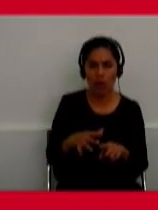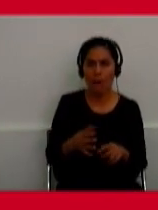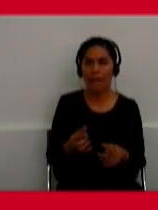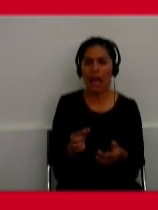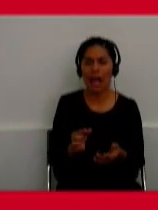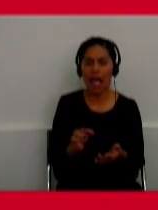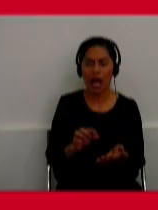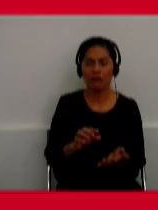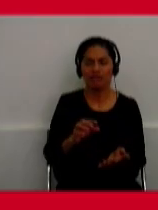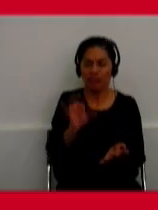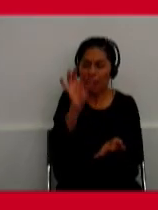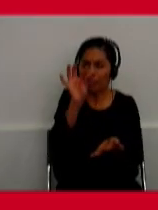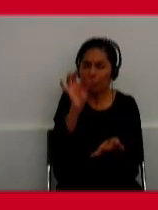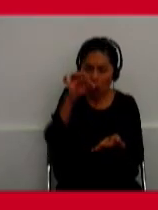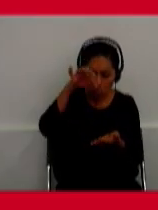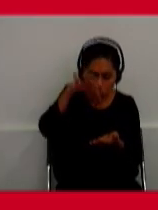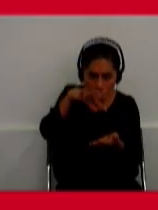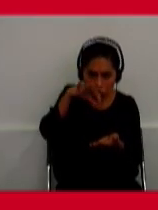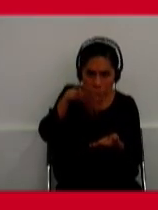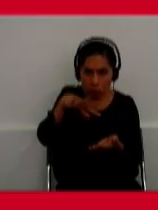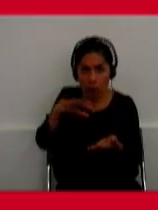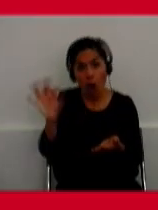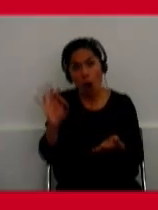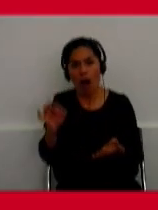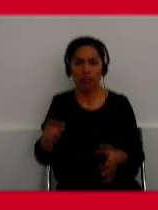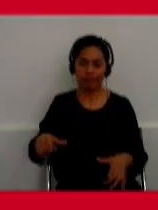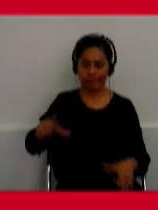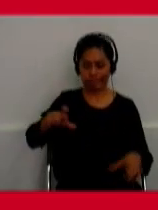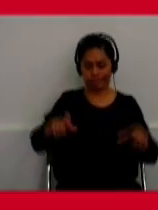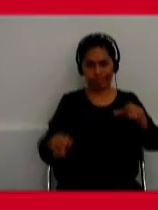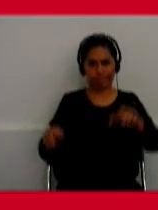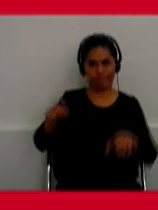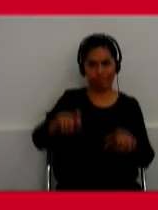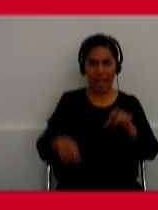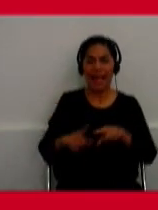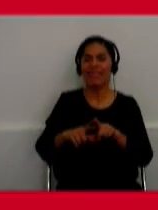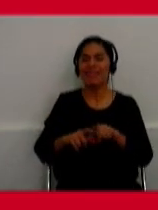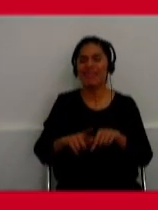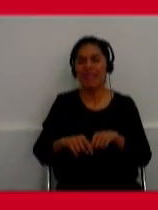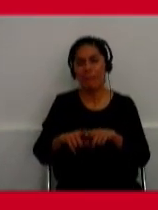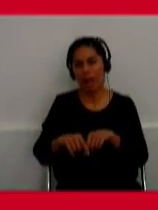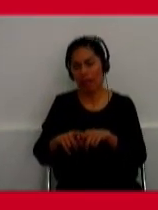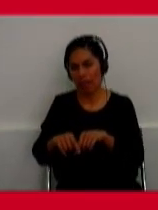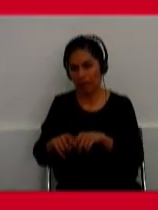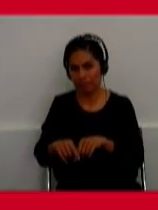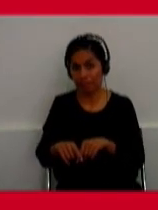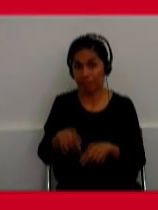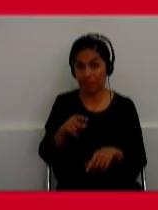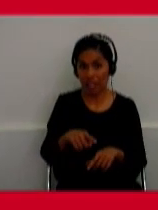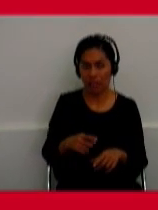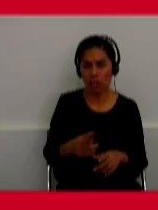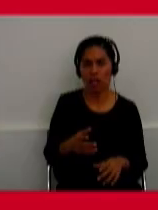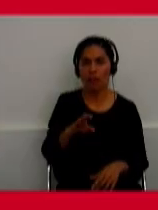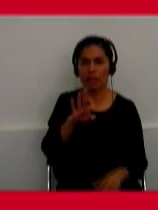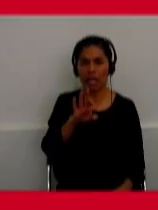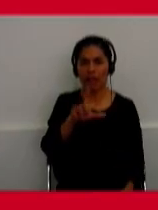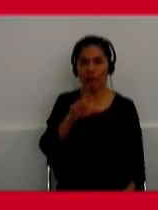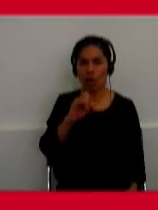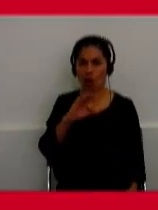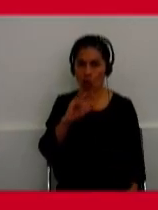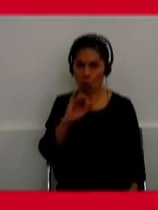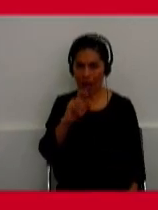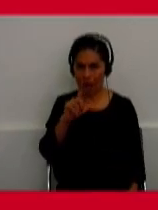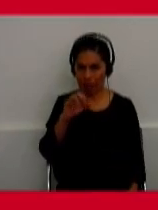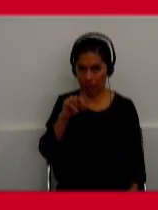Entonces, vamos viendo las tendencias, variando la dosificación y la dosificación de floculante, y con